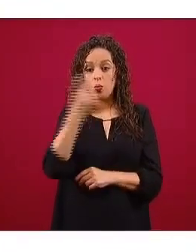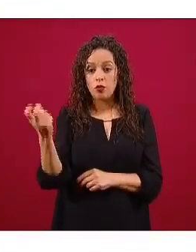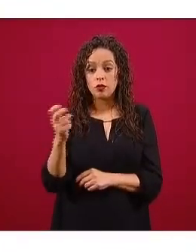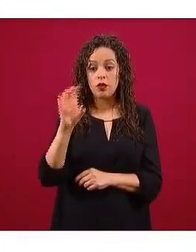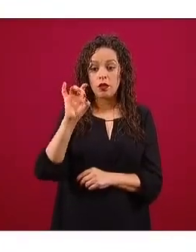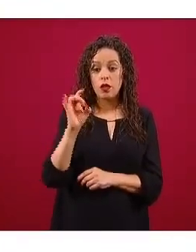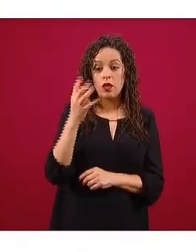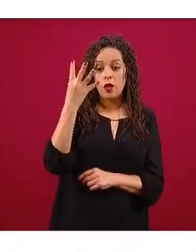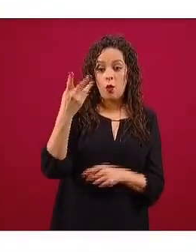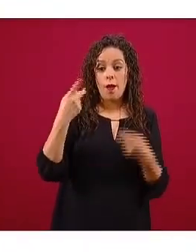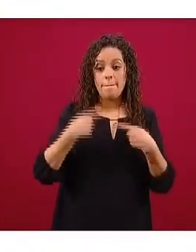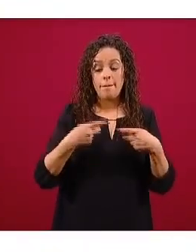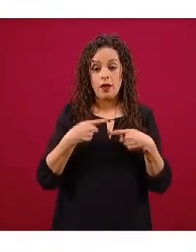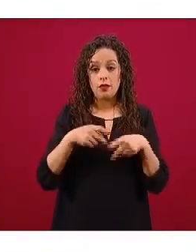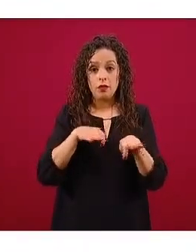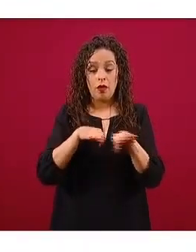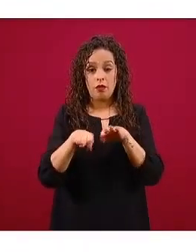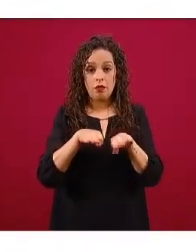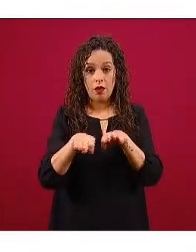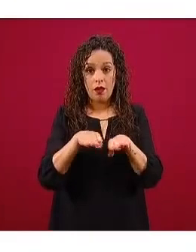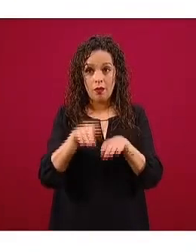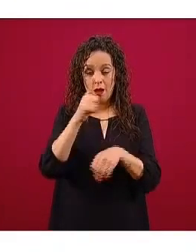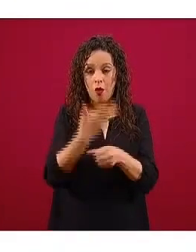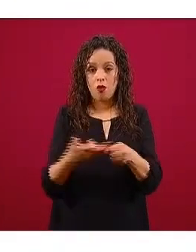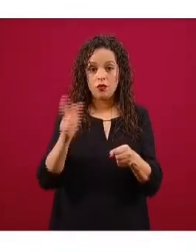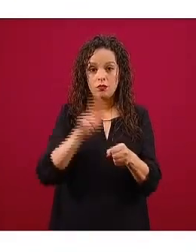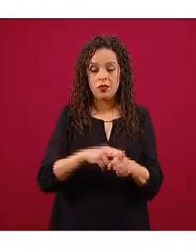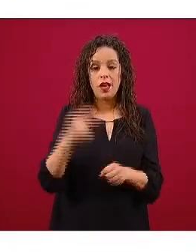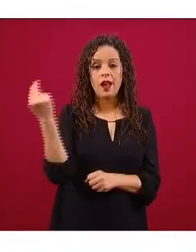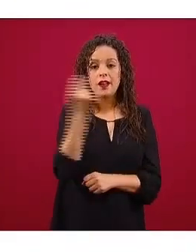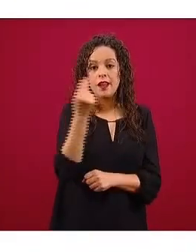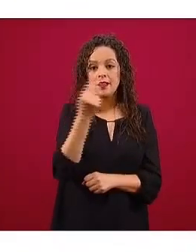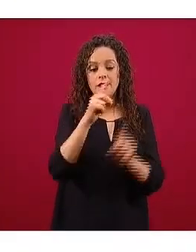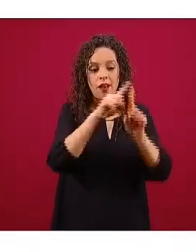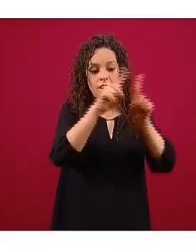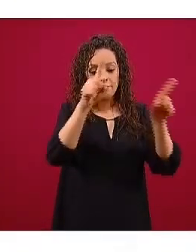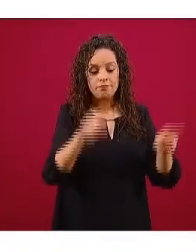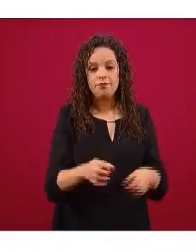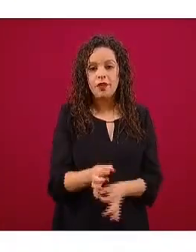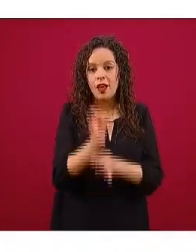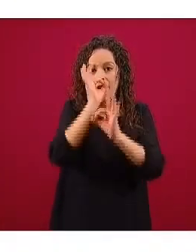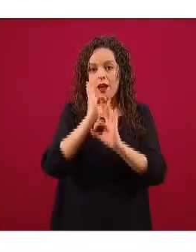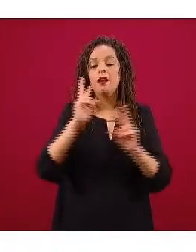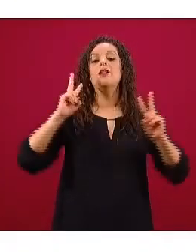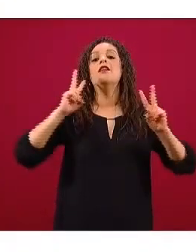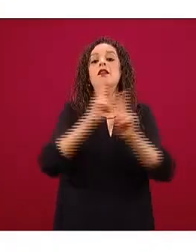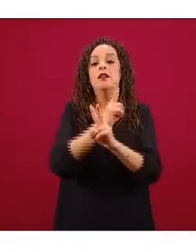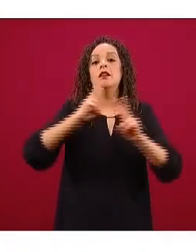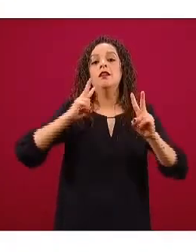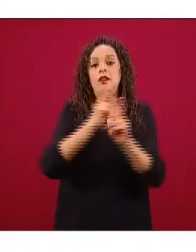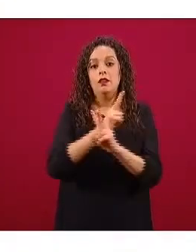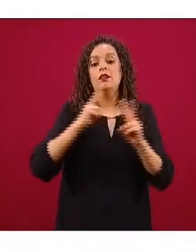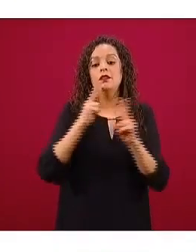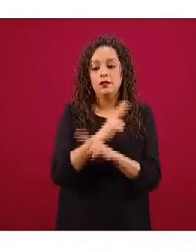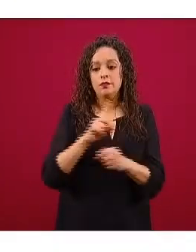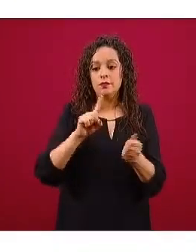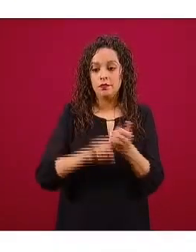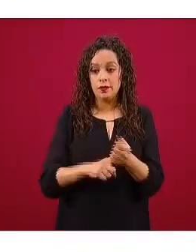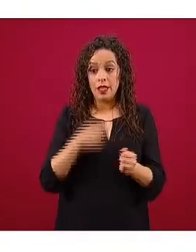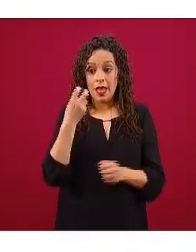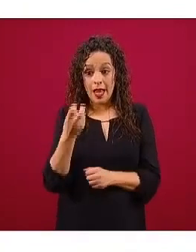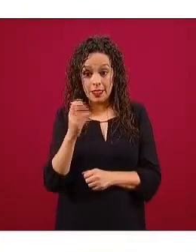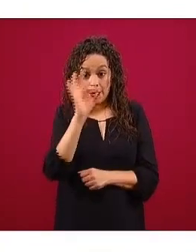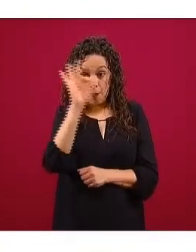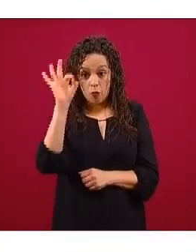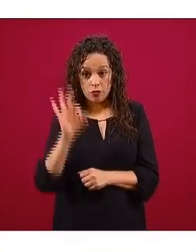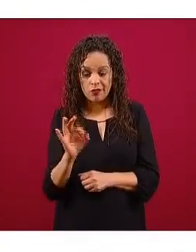234 profesionales de la salud que requirieron ser intubados, y precisamente de este grupo, de este 8% que cursó con enfermedad